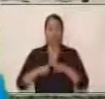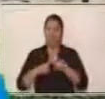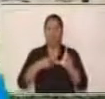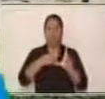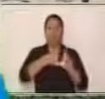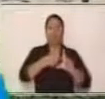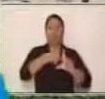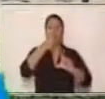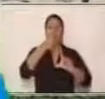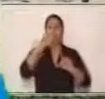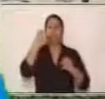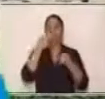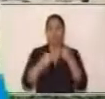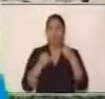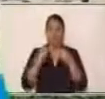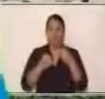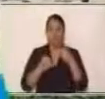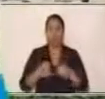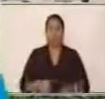lado final,